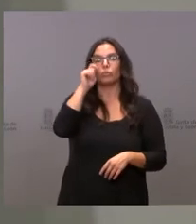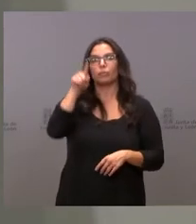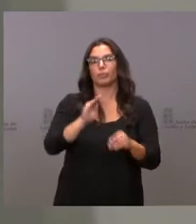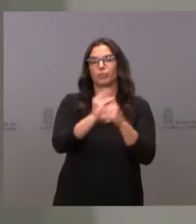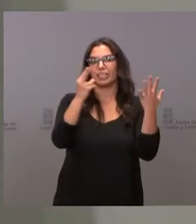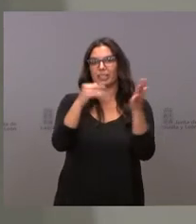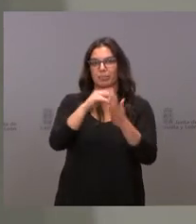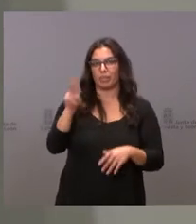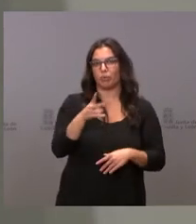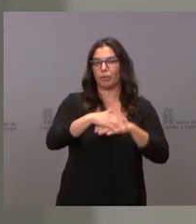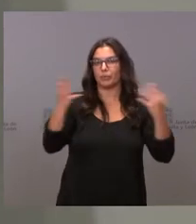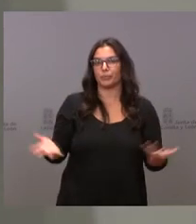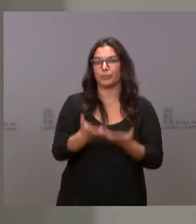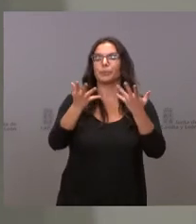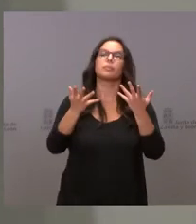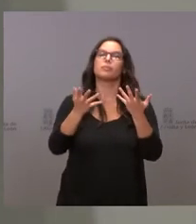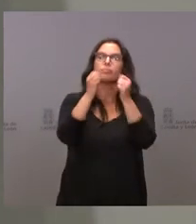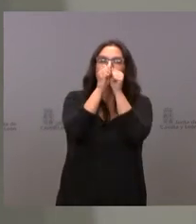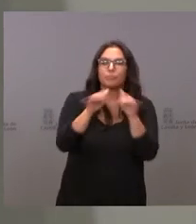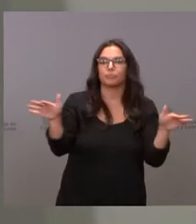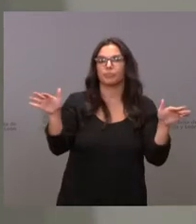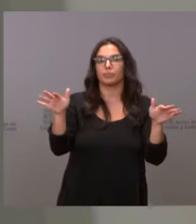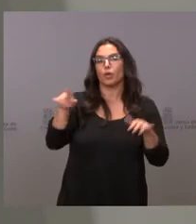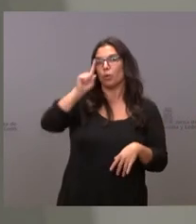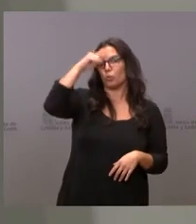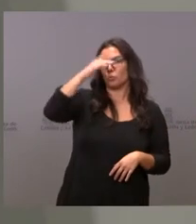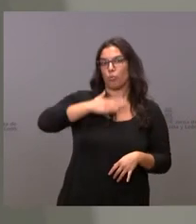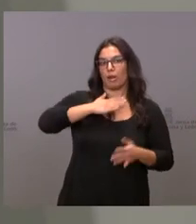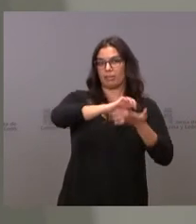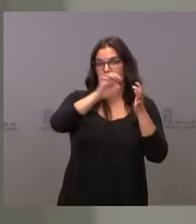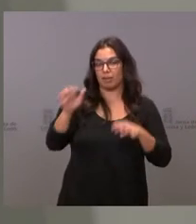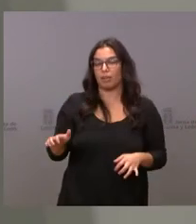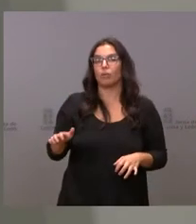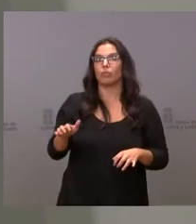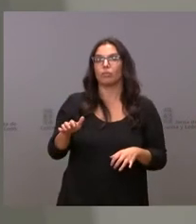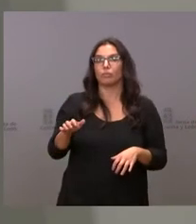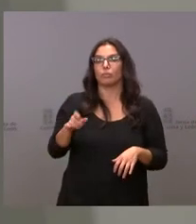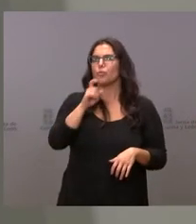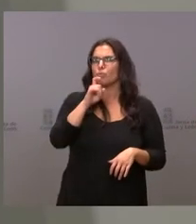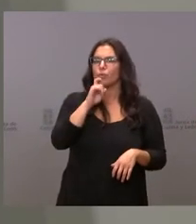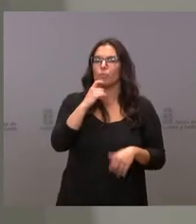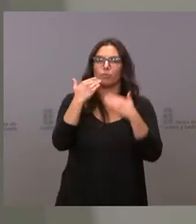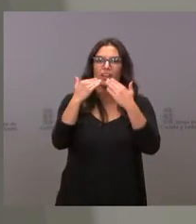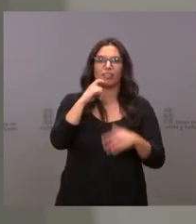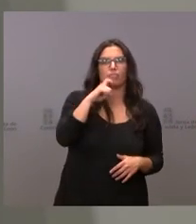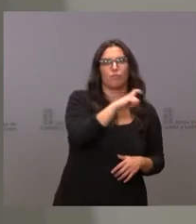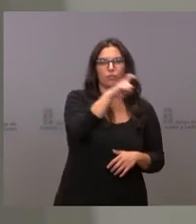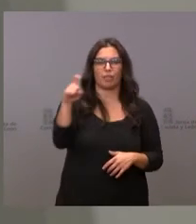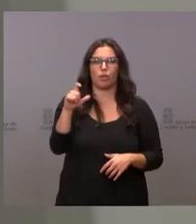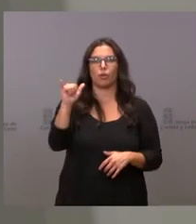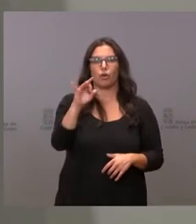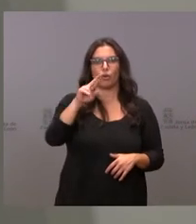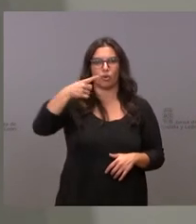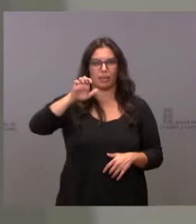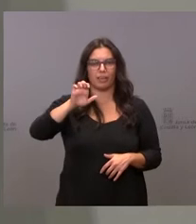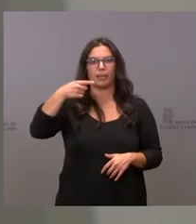euros para la promoción, el fomento y la difusión de la cultura de Castilla y León a través de la Fundación Jorge Guillén, con